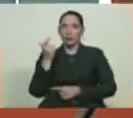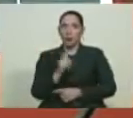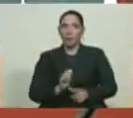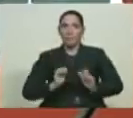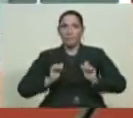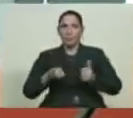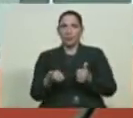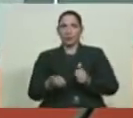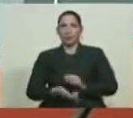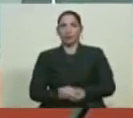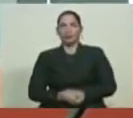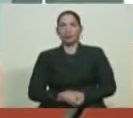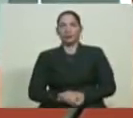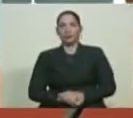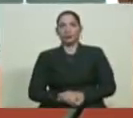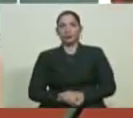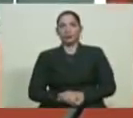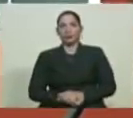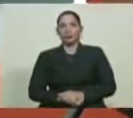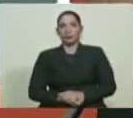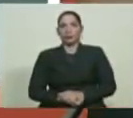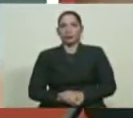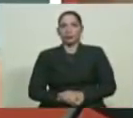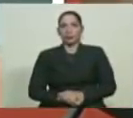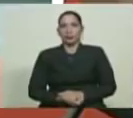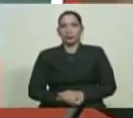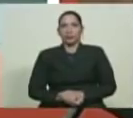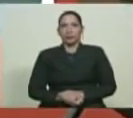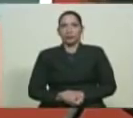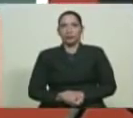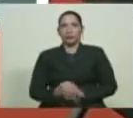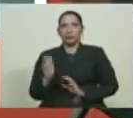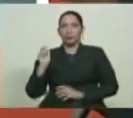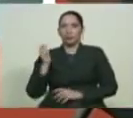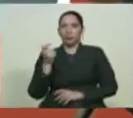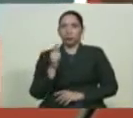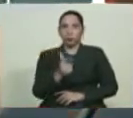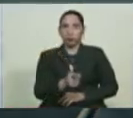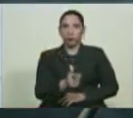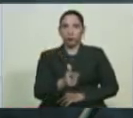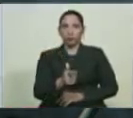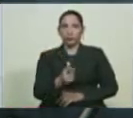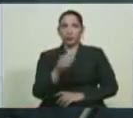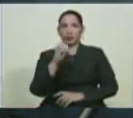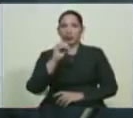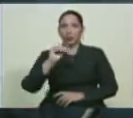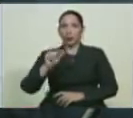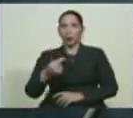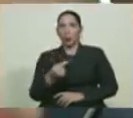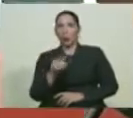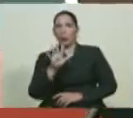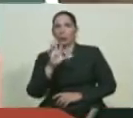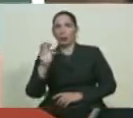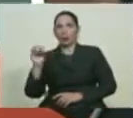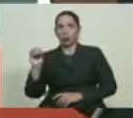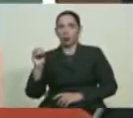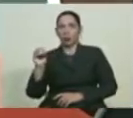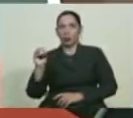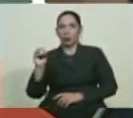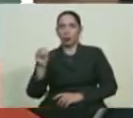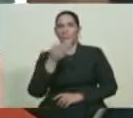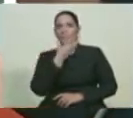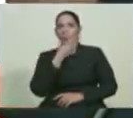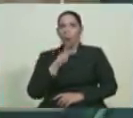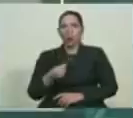a costar exactamente en la ruta urbana de transporte público 0,50